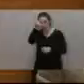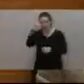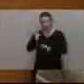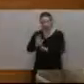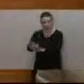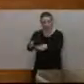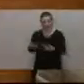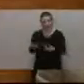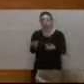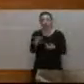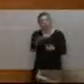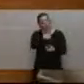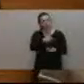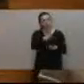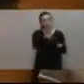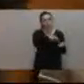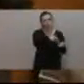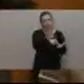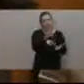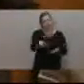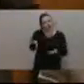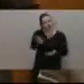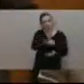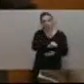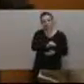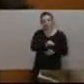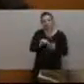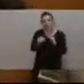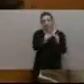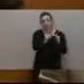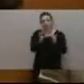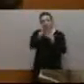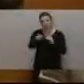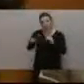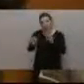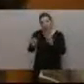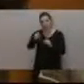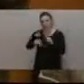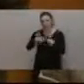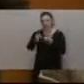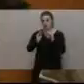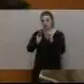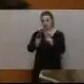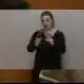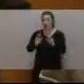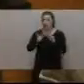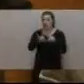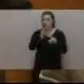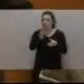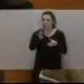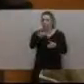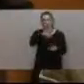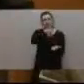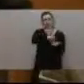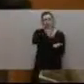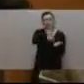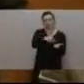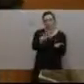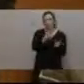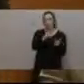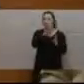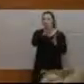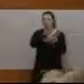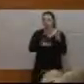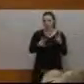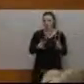exigimos comprensión y equidad con estas personas y sus familias. Desde el Grupo Popular le exigimos que desarrolle un programa